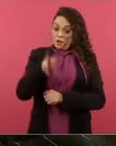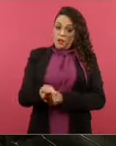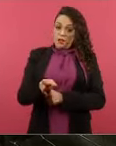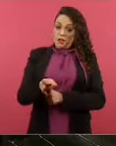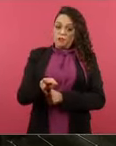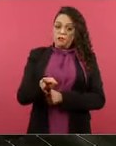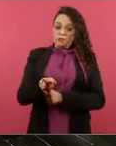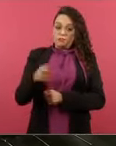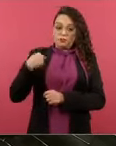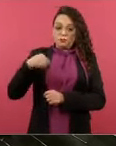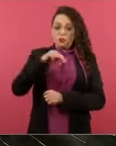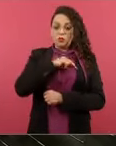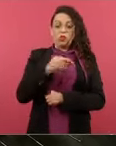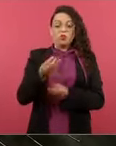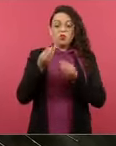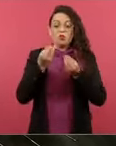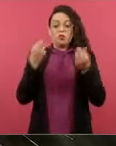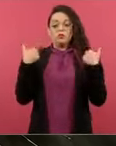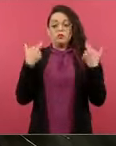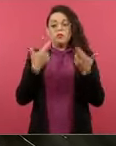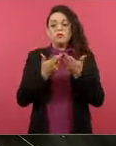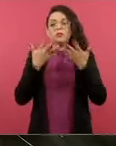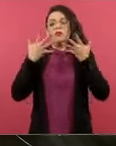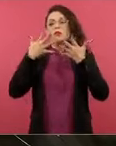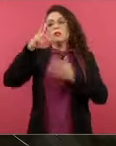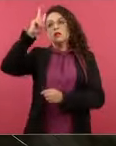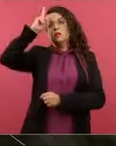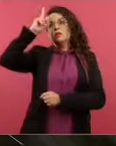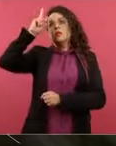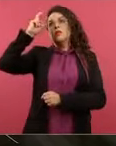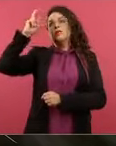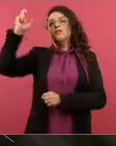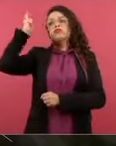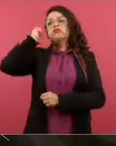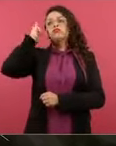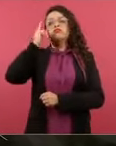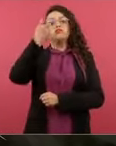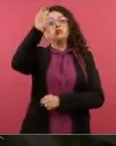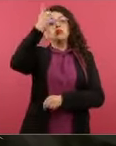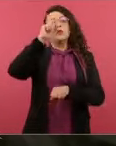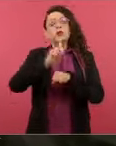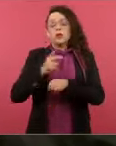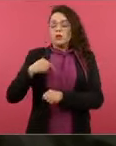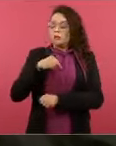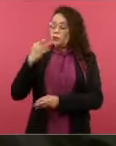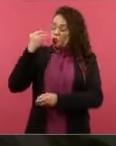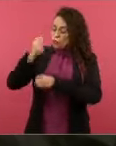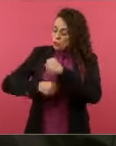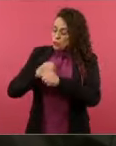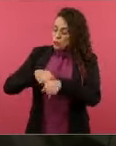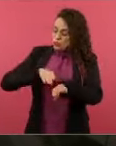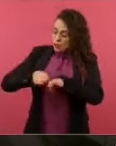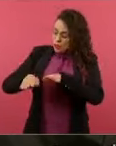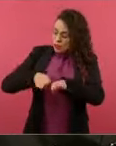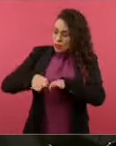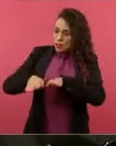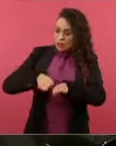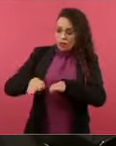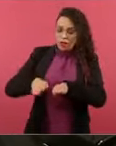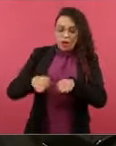muchos de nosotros anhelado en nuestros años de trabajo. Hubiéramos querido haber podido trabajar en